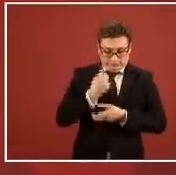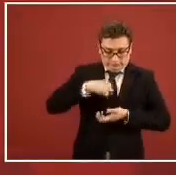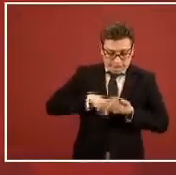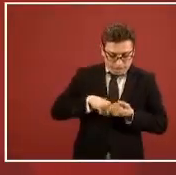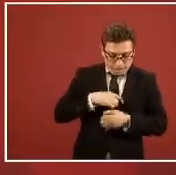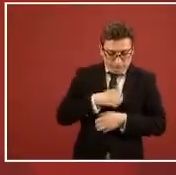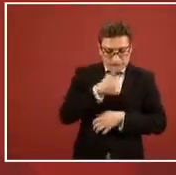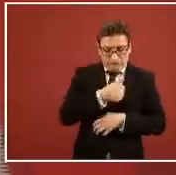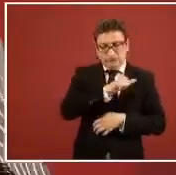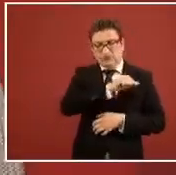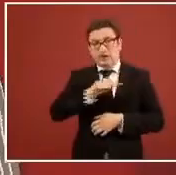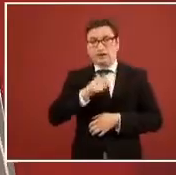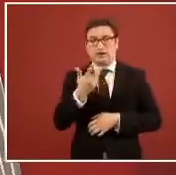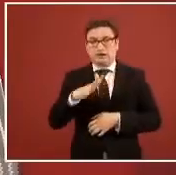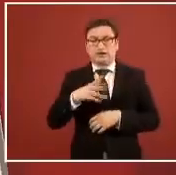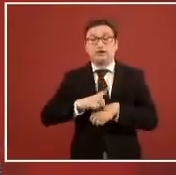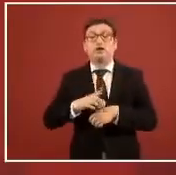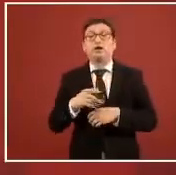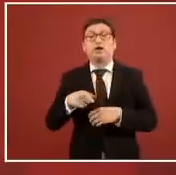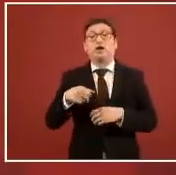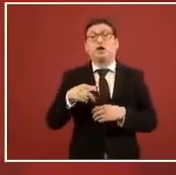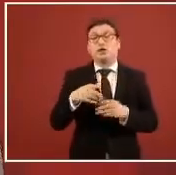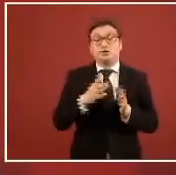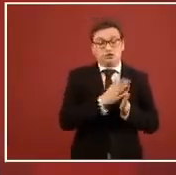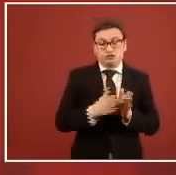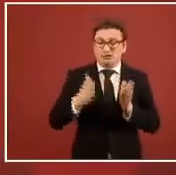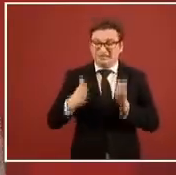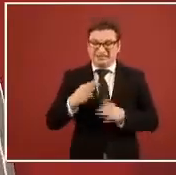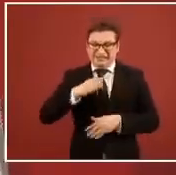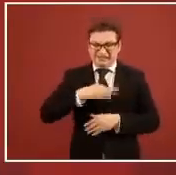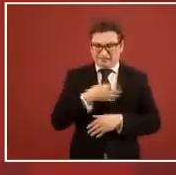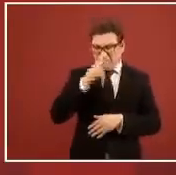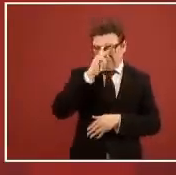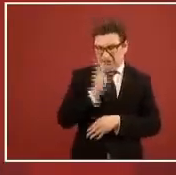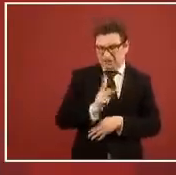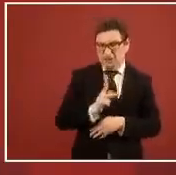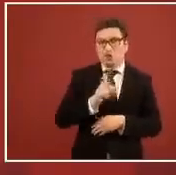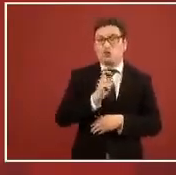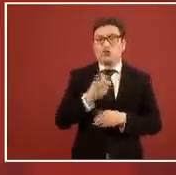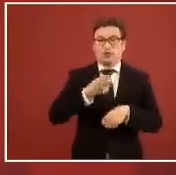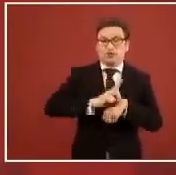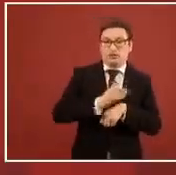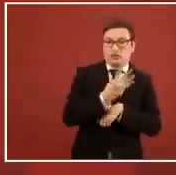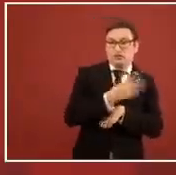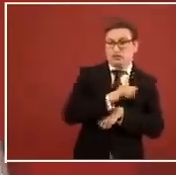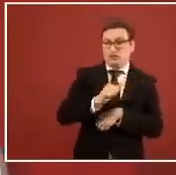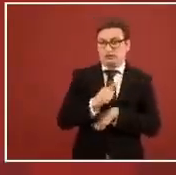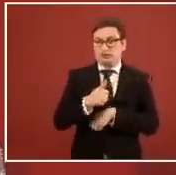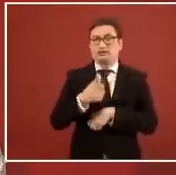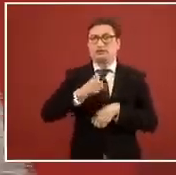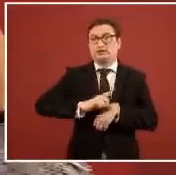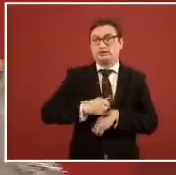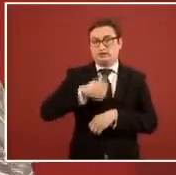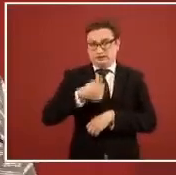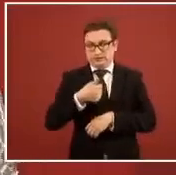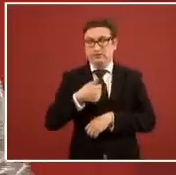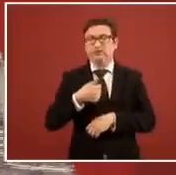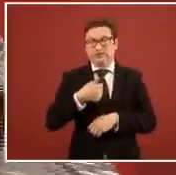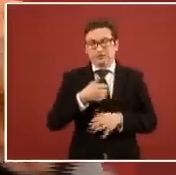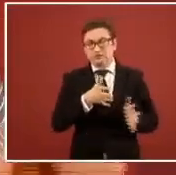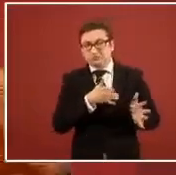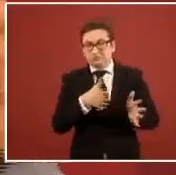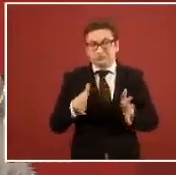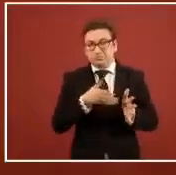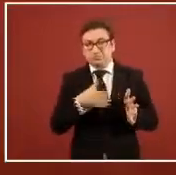de 6 a 10 días. El periodo infeccioso más importante es entre el día 4 y el día 6, y obviamente puede haber